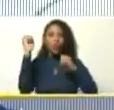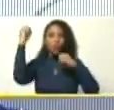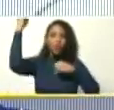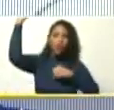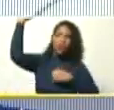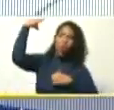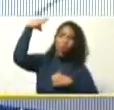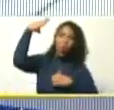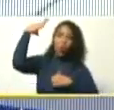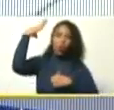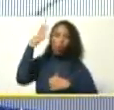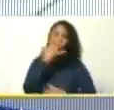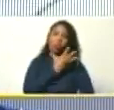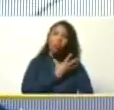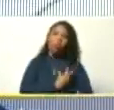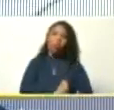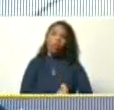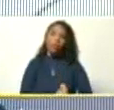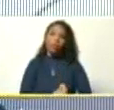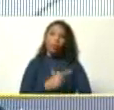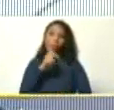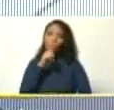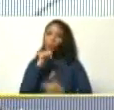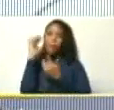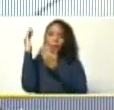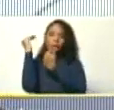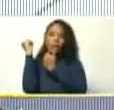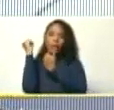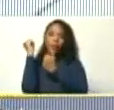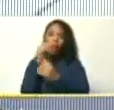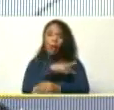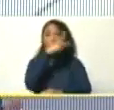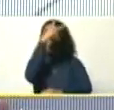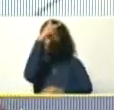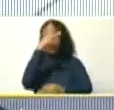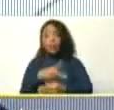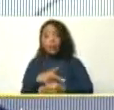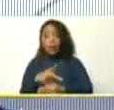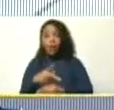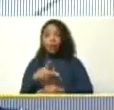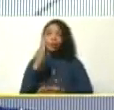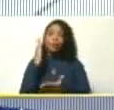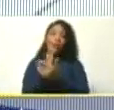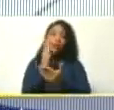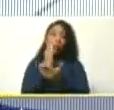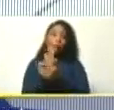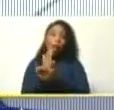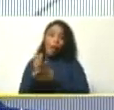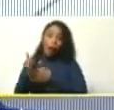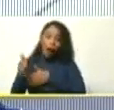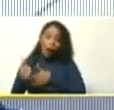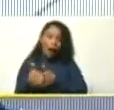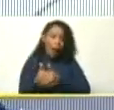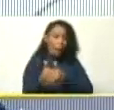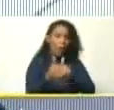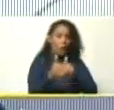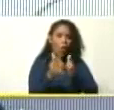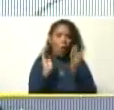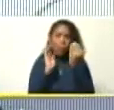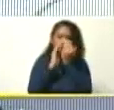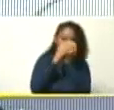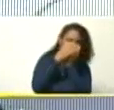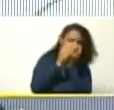su desesperanza. La poesía, que anda siempre o casi siempre por caminos misteriosos,